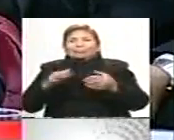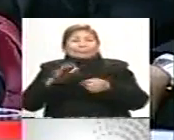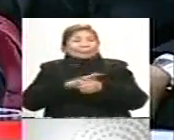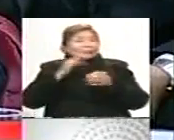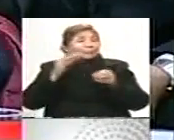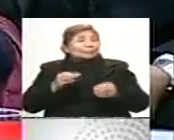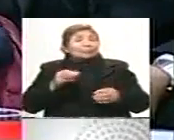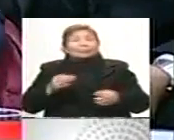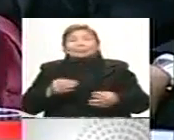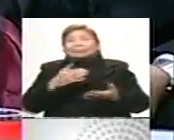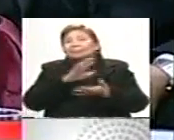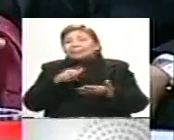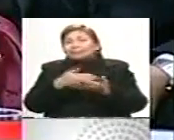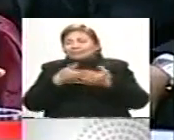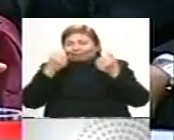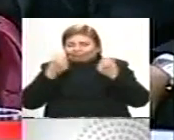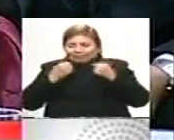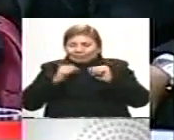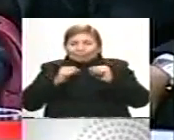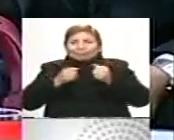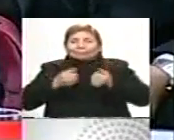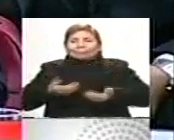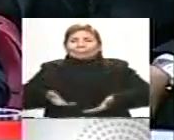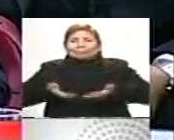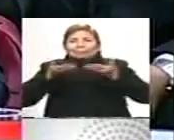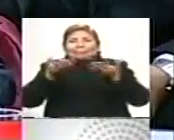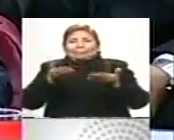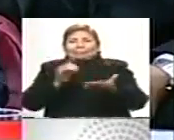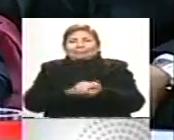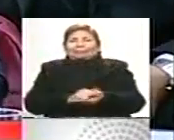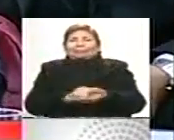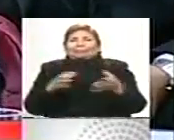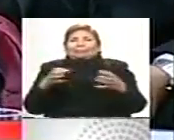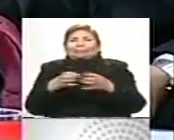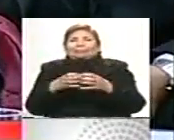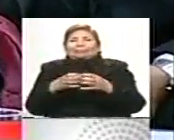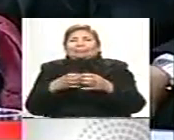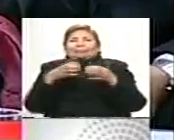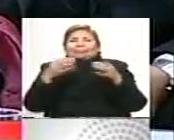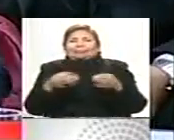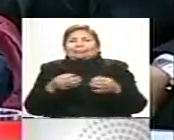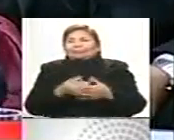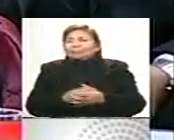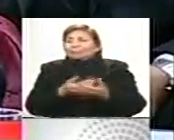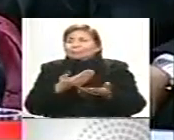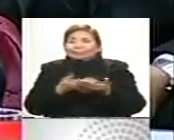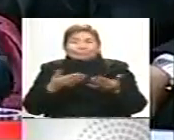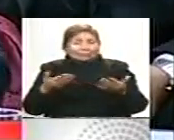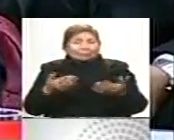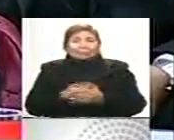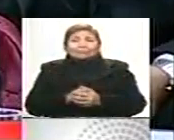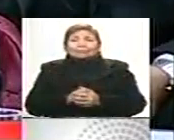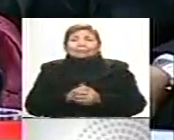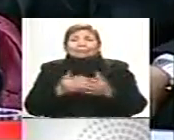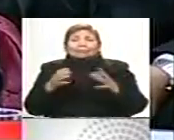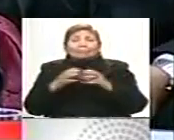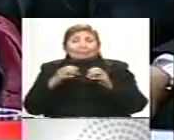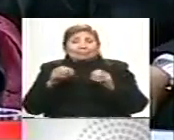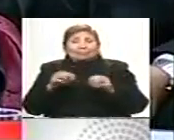eficacia y por el propósito que persigue, que como hemos dicho aquí, es que se concreten los derechos fundamentales. En consecuencia, llegados a este